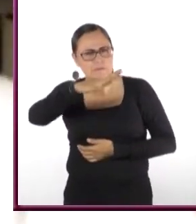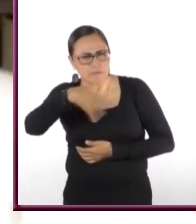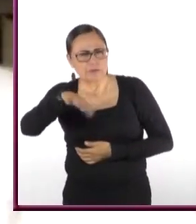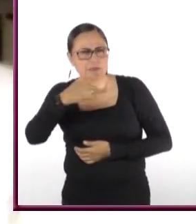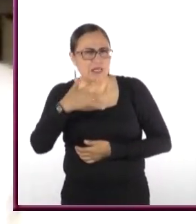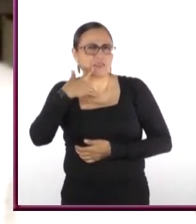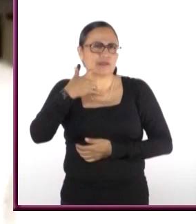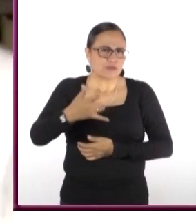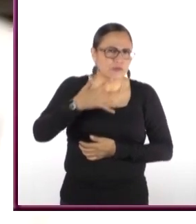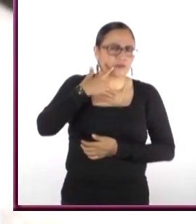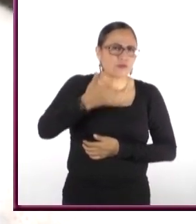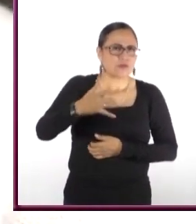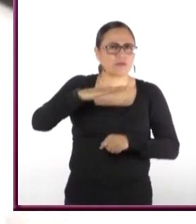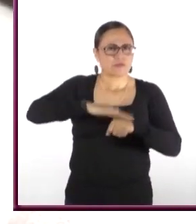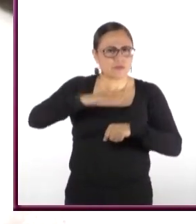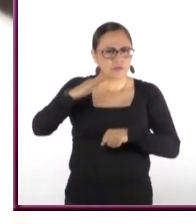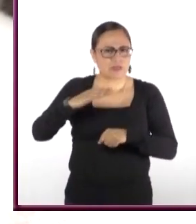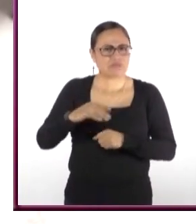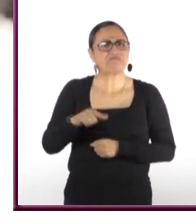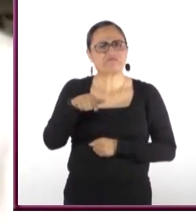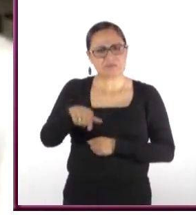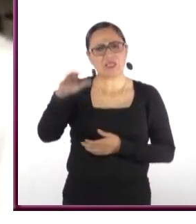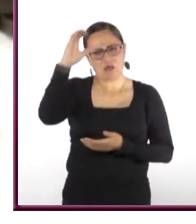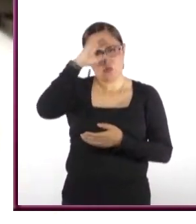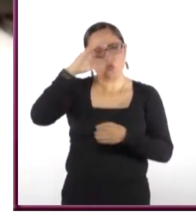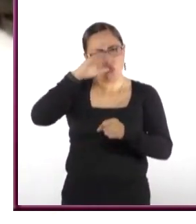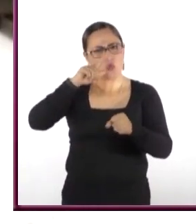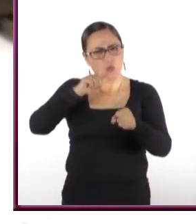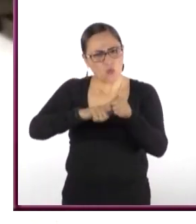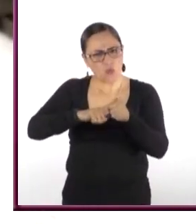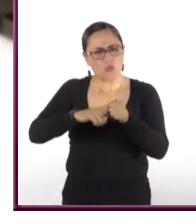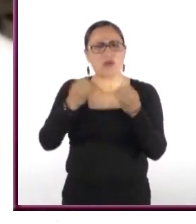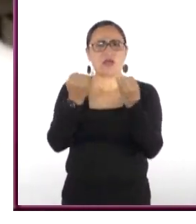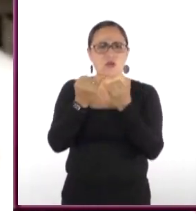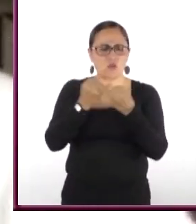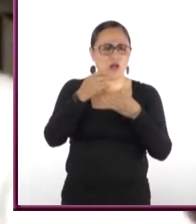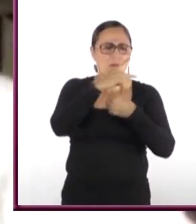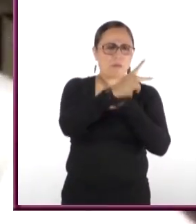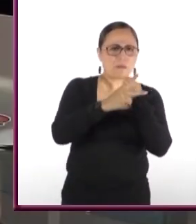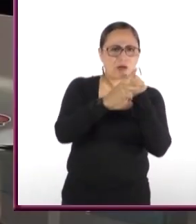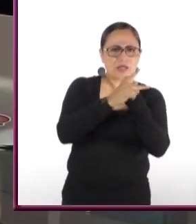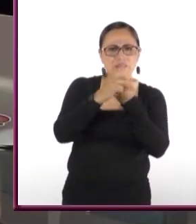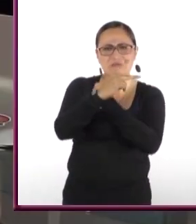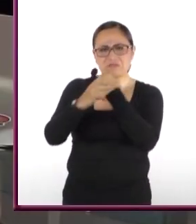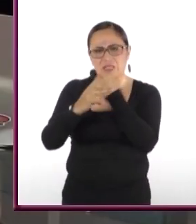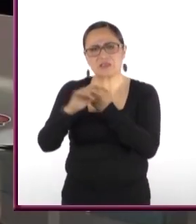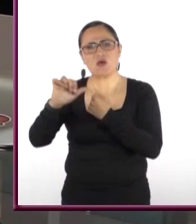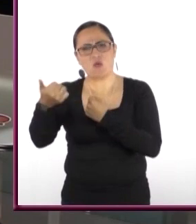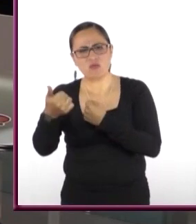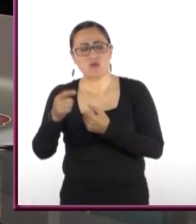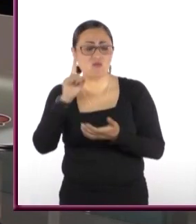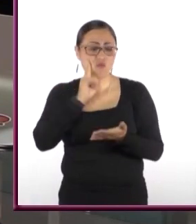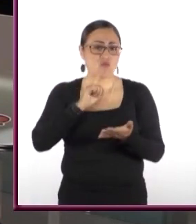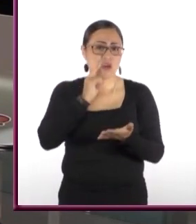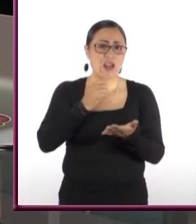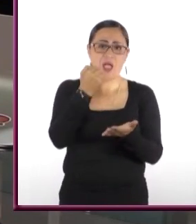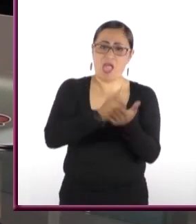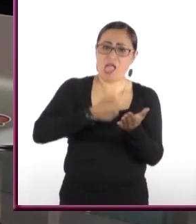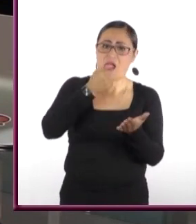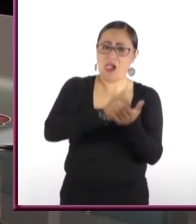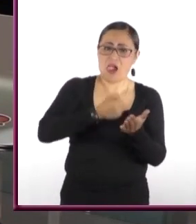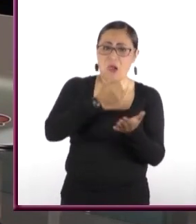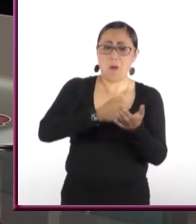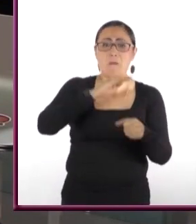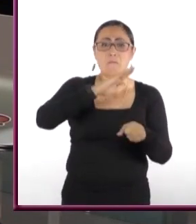arduamente. Hay en nuestra cultura, o sea, y en otros países también, se nos exige más a las